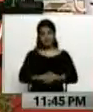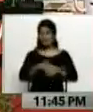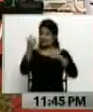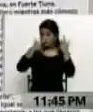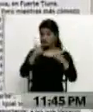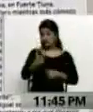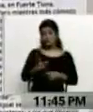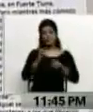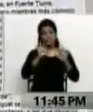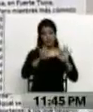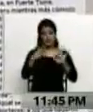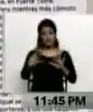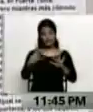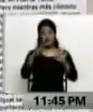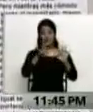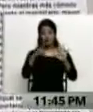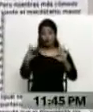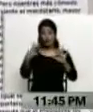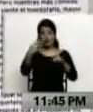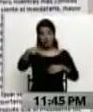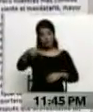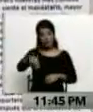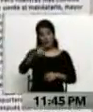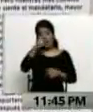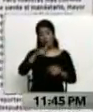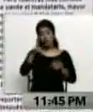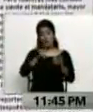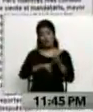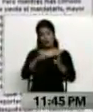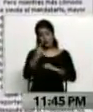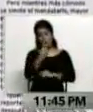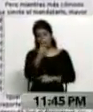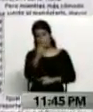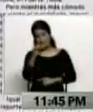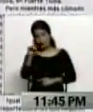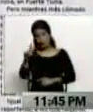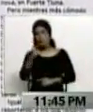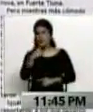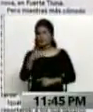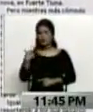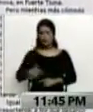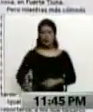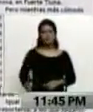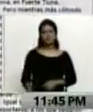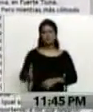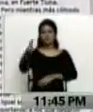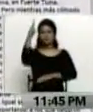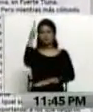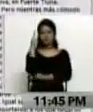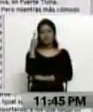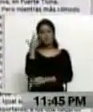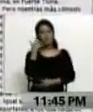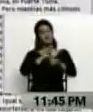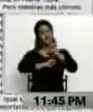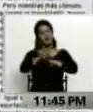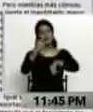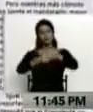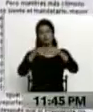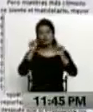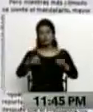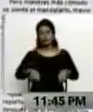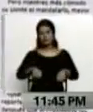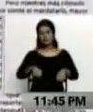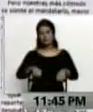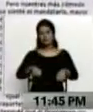Chávez Chávez no 19 de noviembre de 2001 Chávez tengo mi fusil a la mano para defender